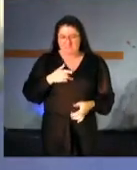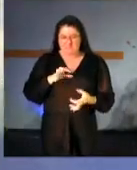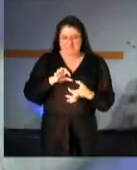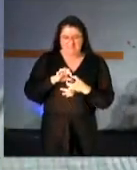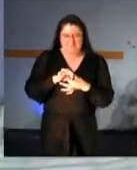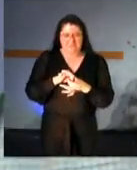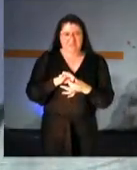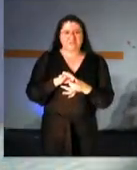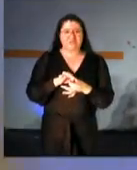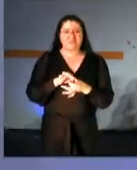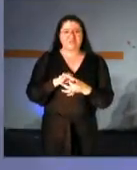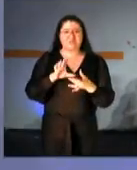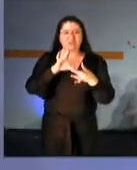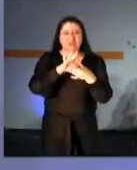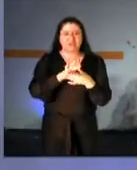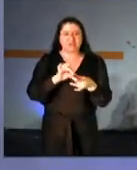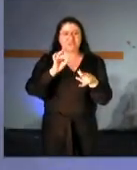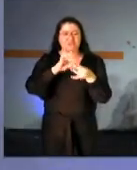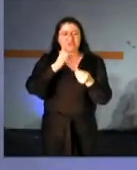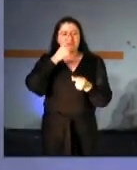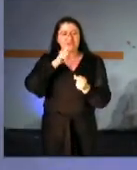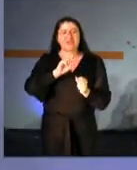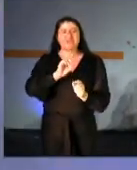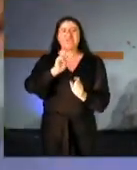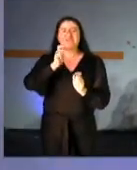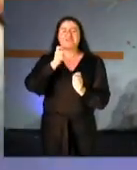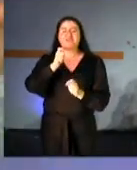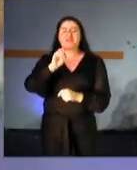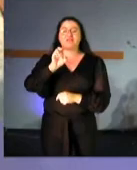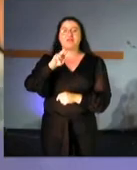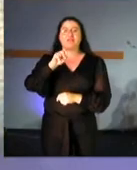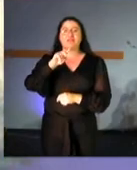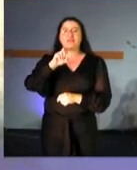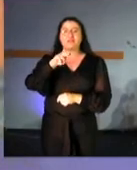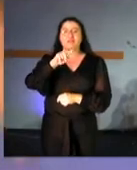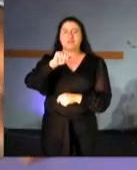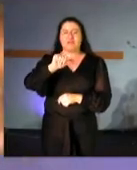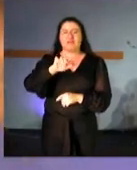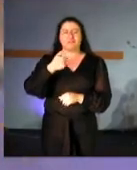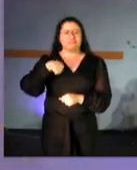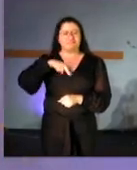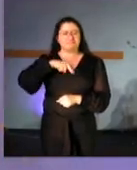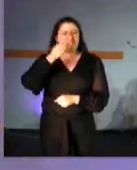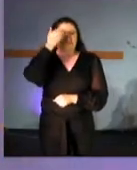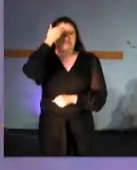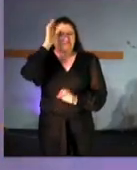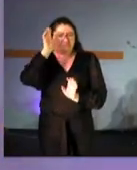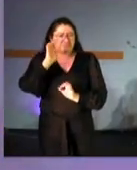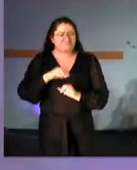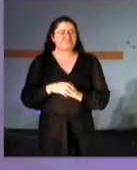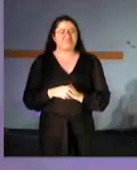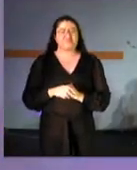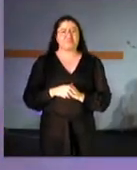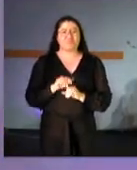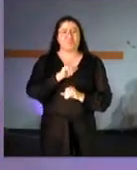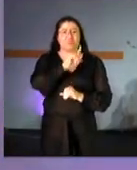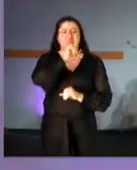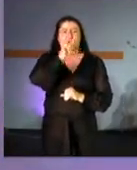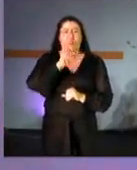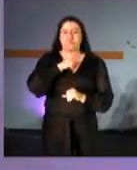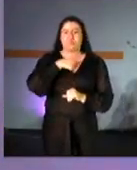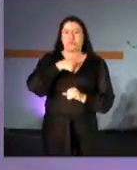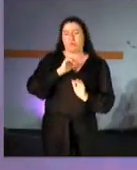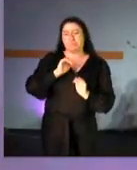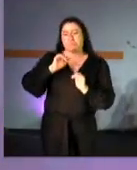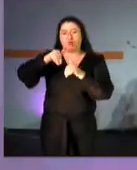que no sabíamos qué cosa era. Siguiendo esas huellas, es que yo mismo terminé al poco tiempo